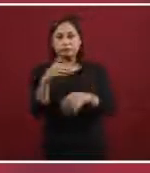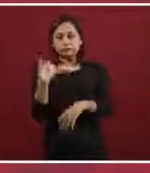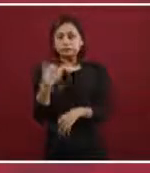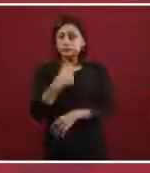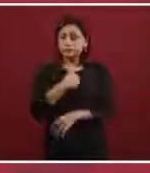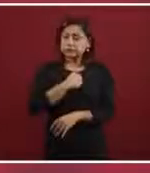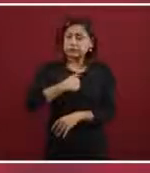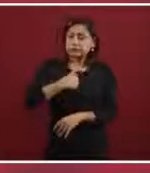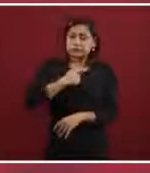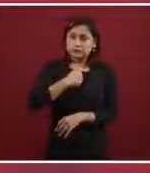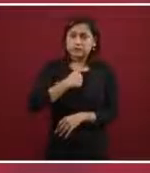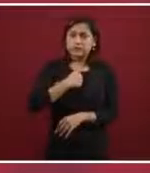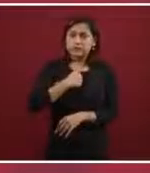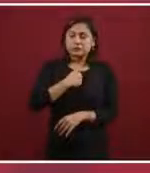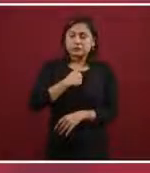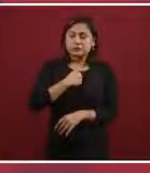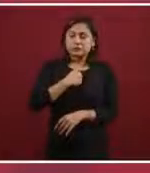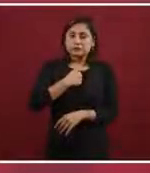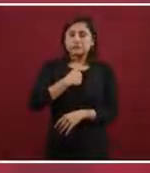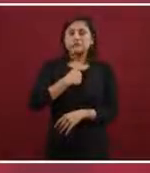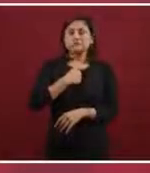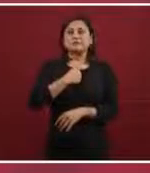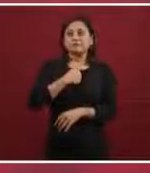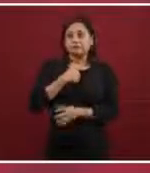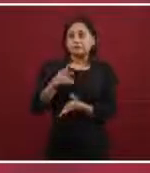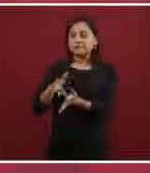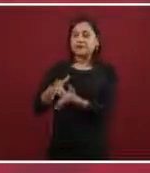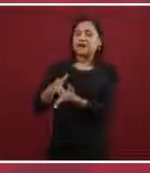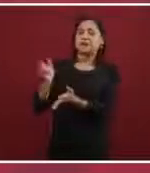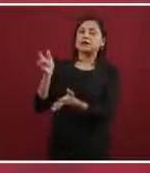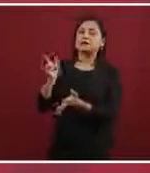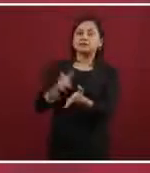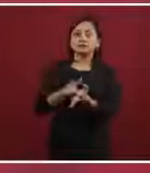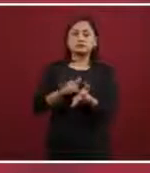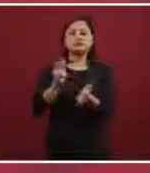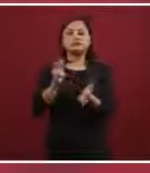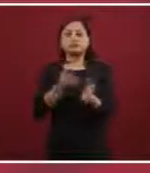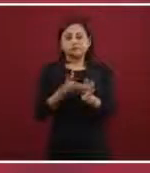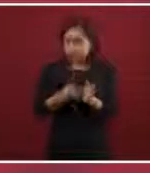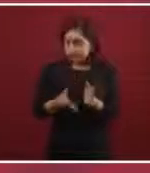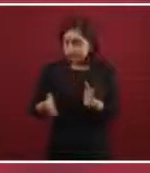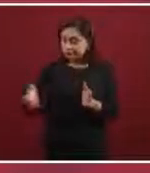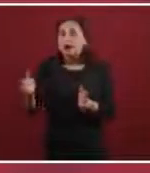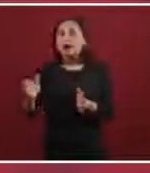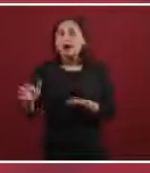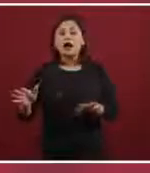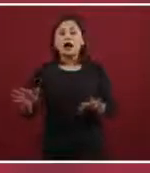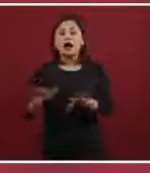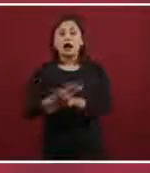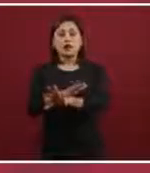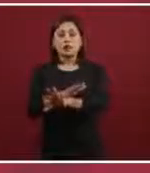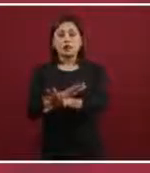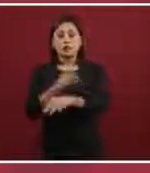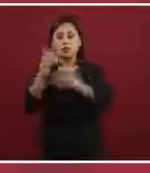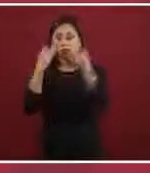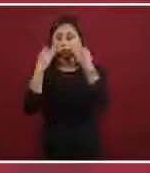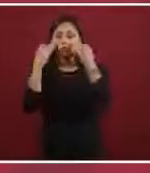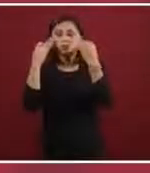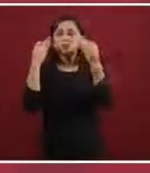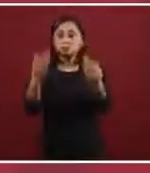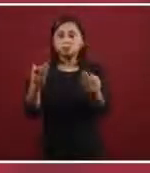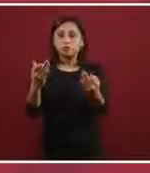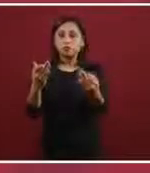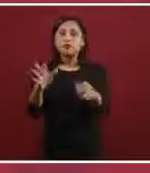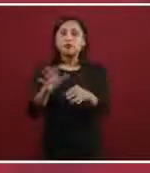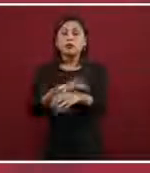ayuda a la definición porque se vivía en una especie de enajenación